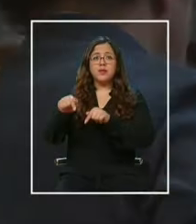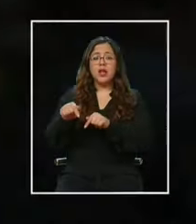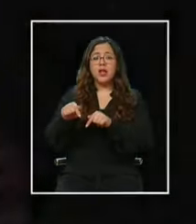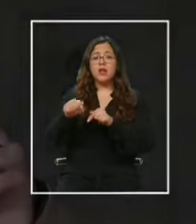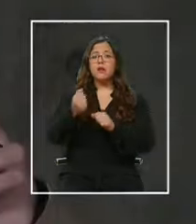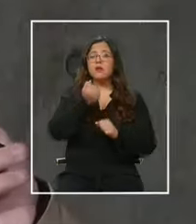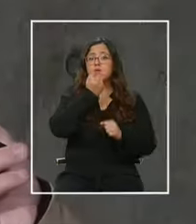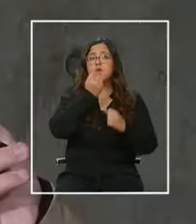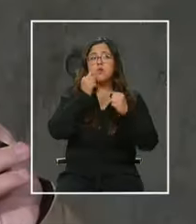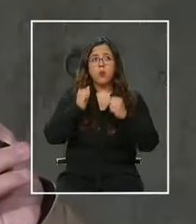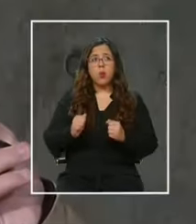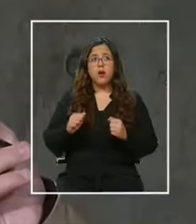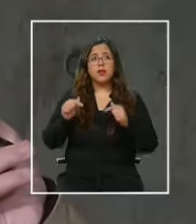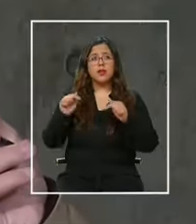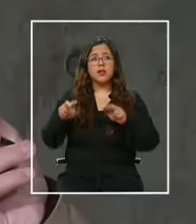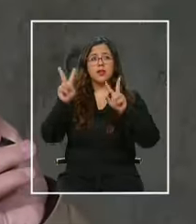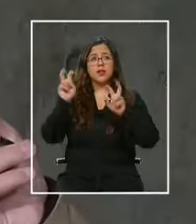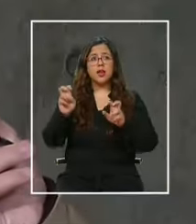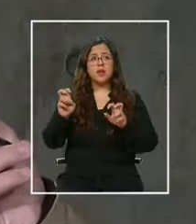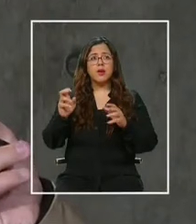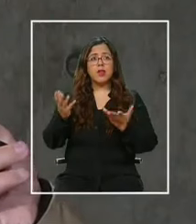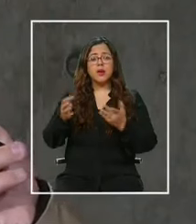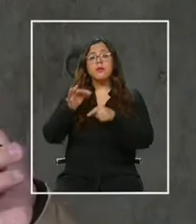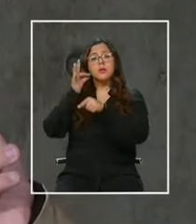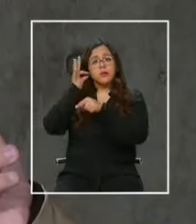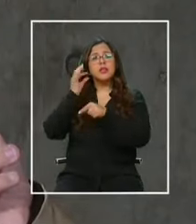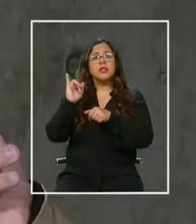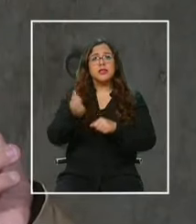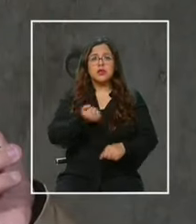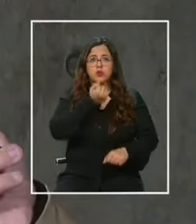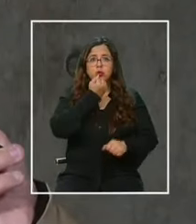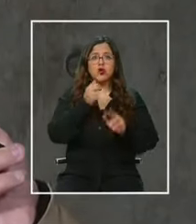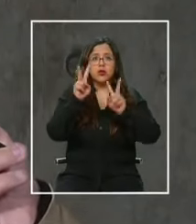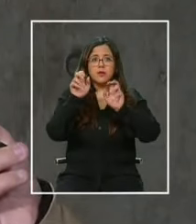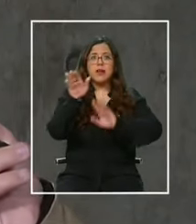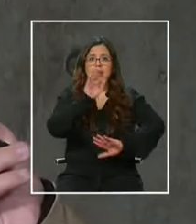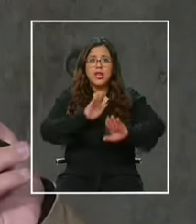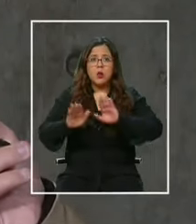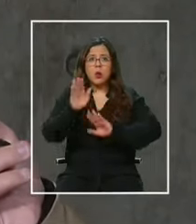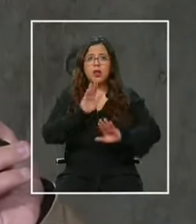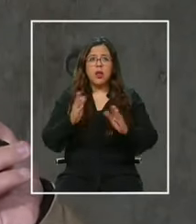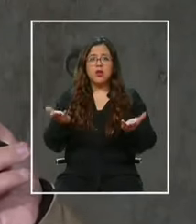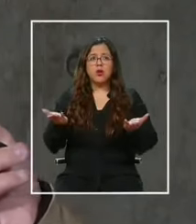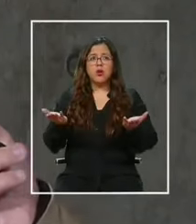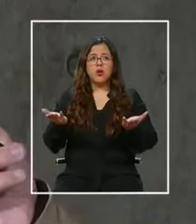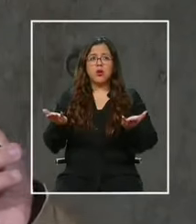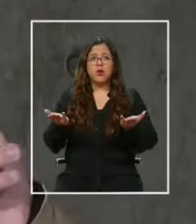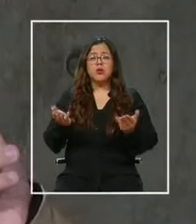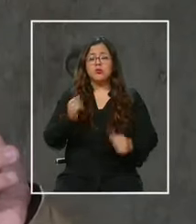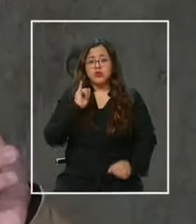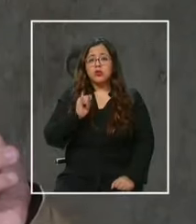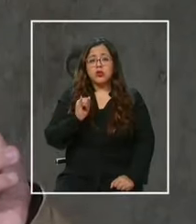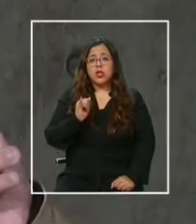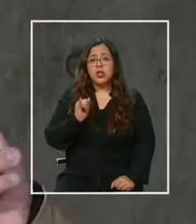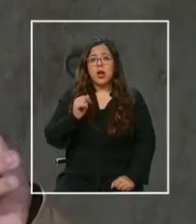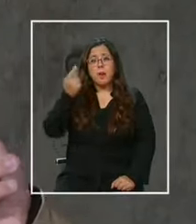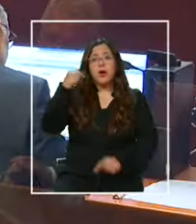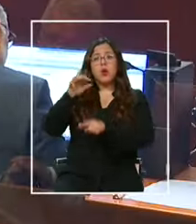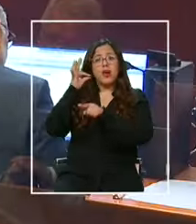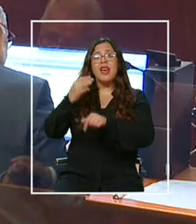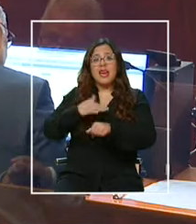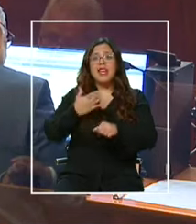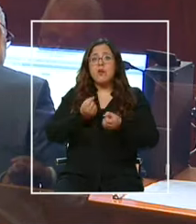cometer errores, y en este caso mi defendida cometió un error con el cuidado. Pero es eso, un error, una negligencia, no una intención de